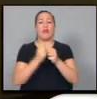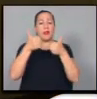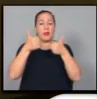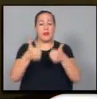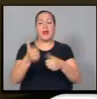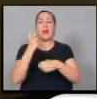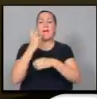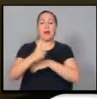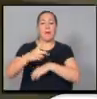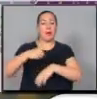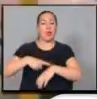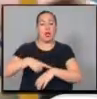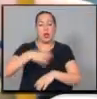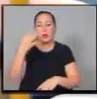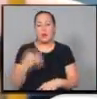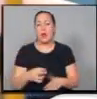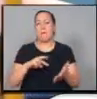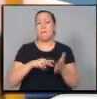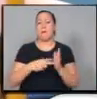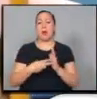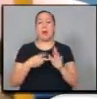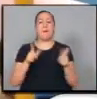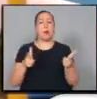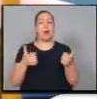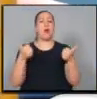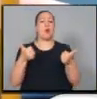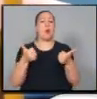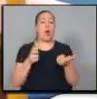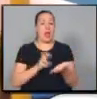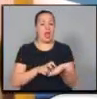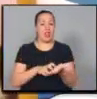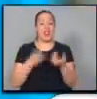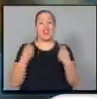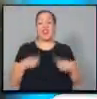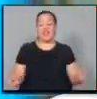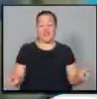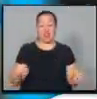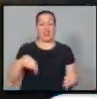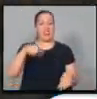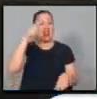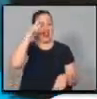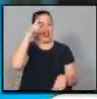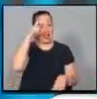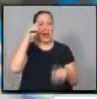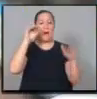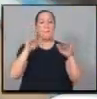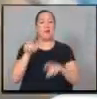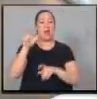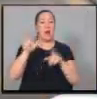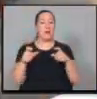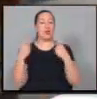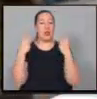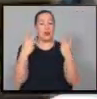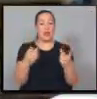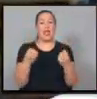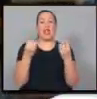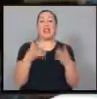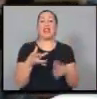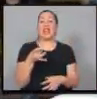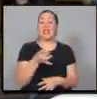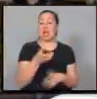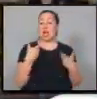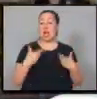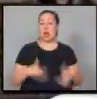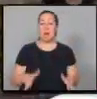a horario sin ningún inconveniente. Es una buena noticia. Hay un ritmo distinto, obviamente, en enero, menos gente viajando. El estado de los trenes, todo